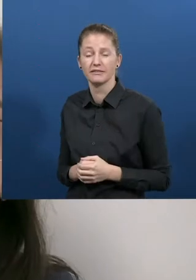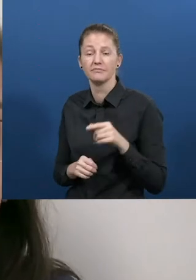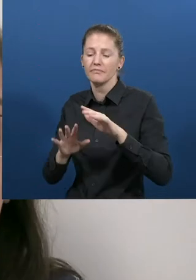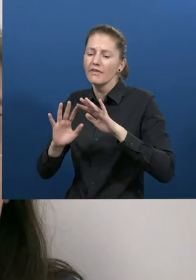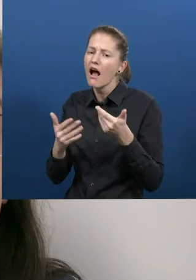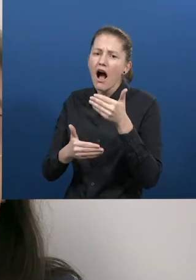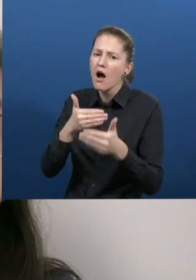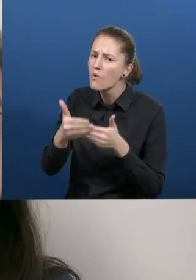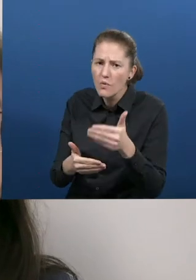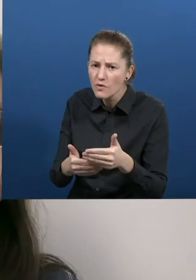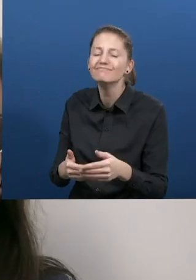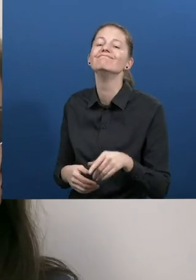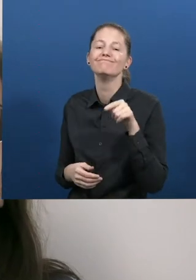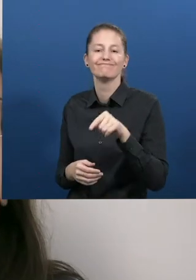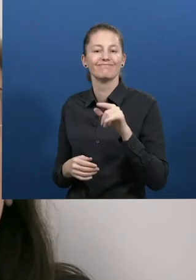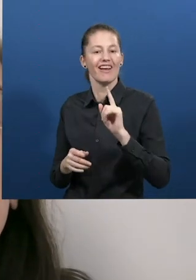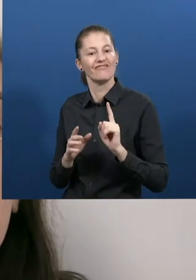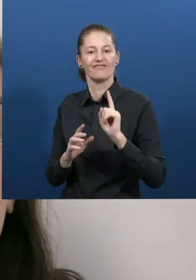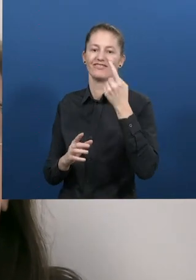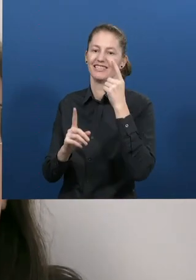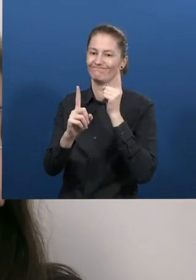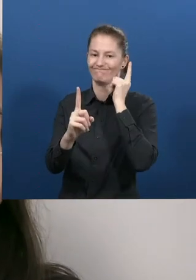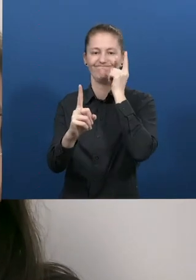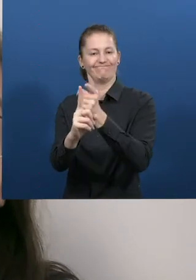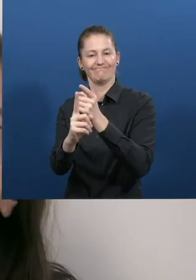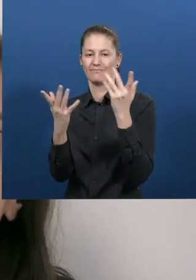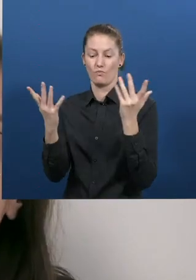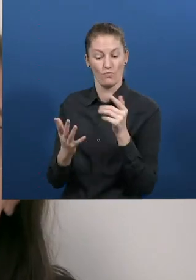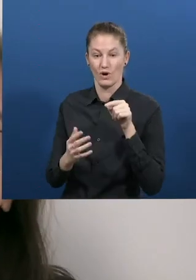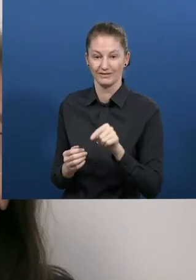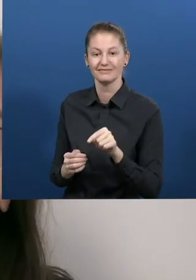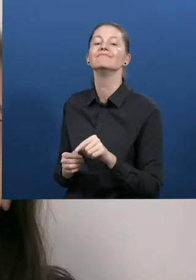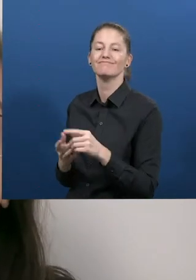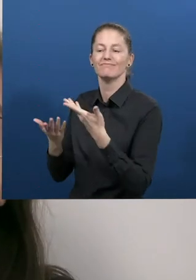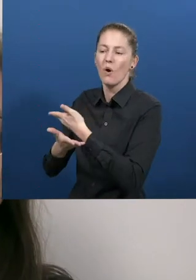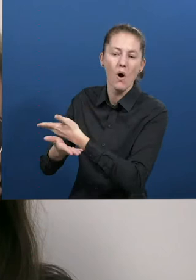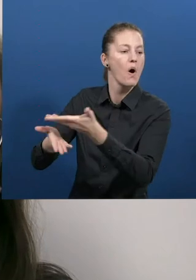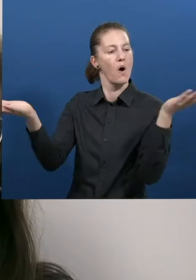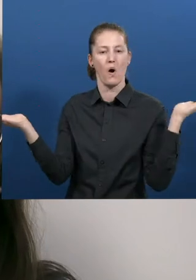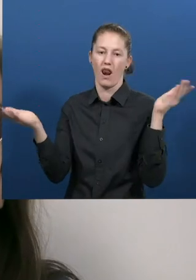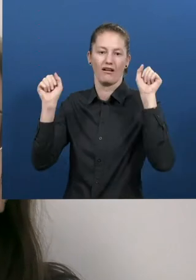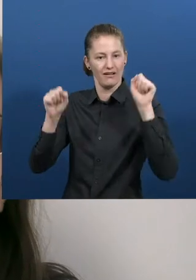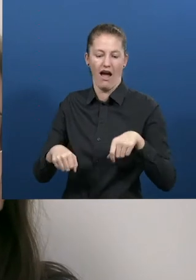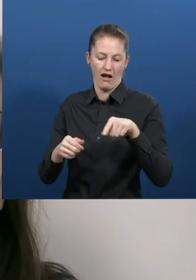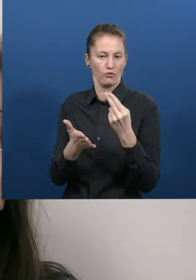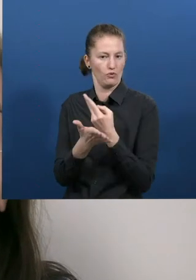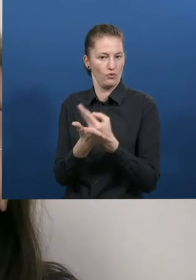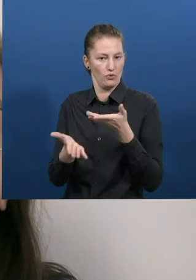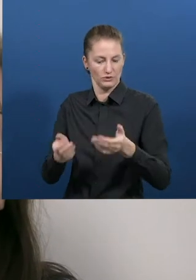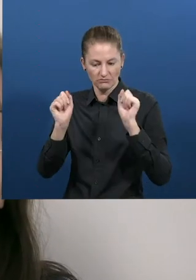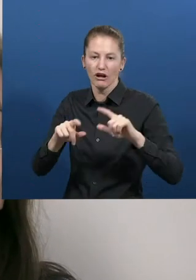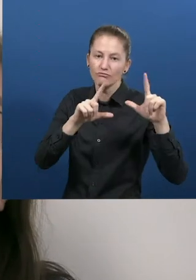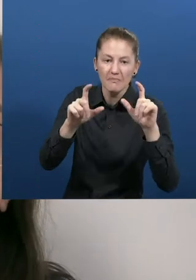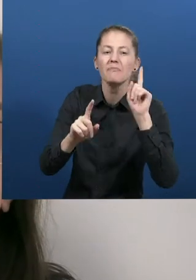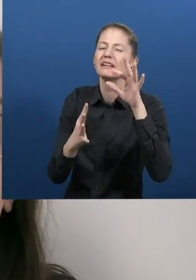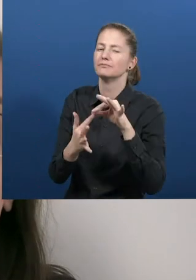El origen y el fin del proyecto es ser de utilidad a toda la ciudadanía, especialmente a las personas con discapacidad. Como entidad sin ánimo de lucro